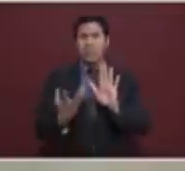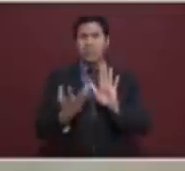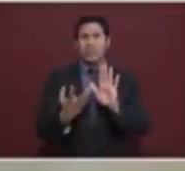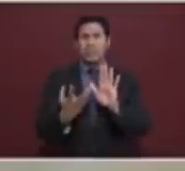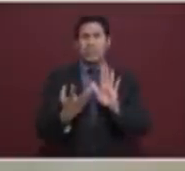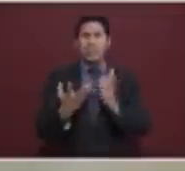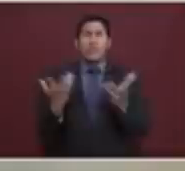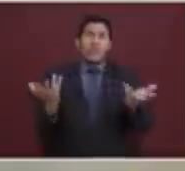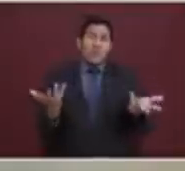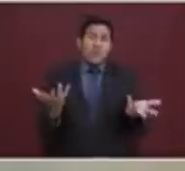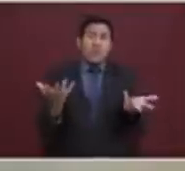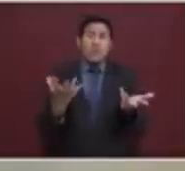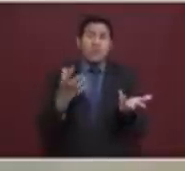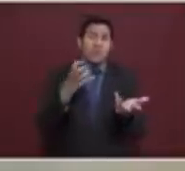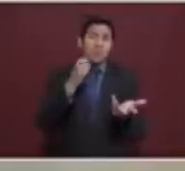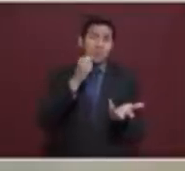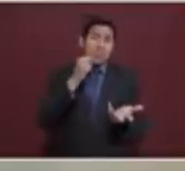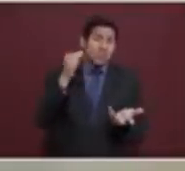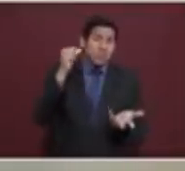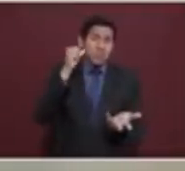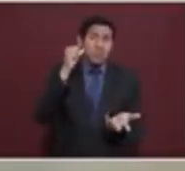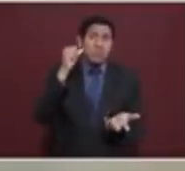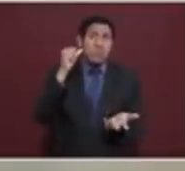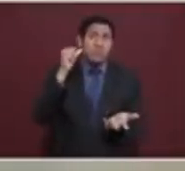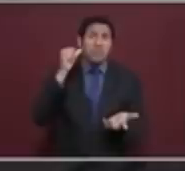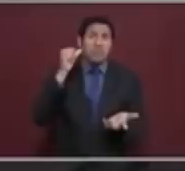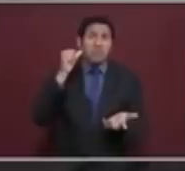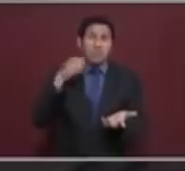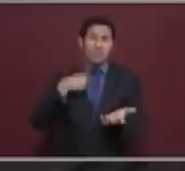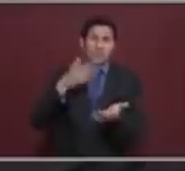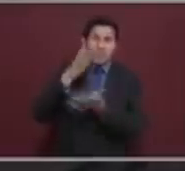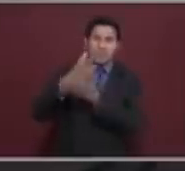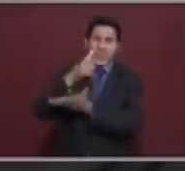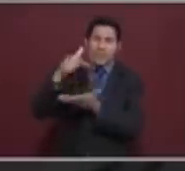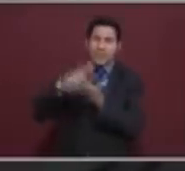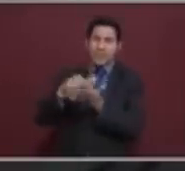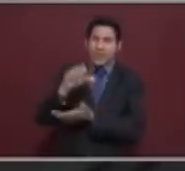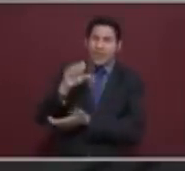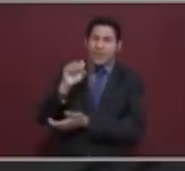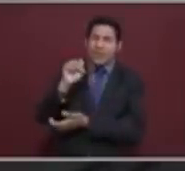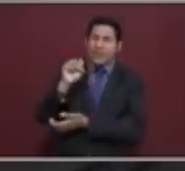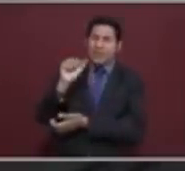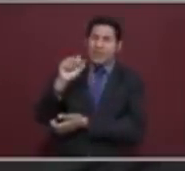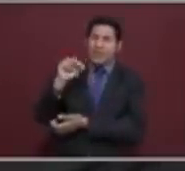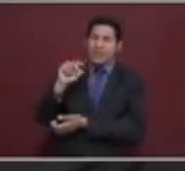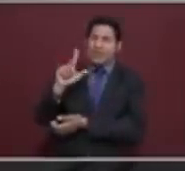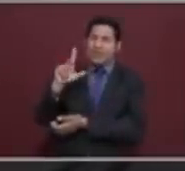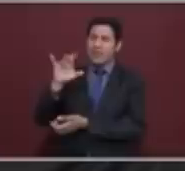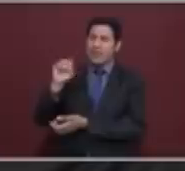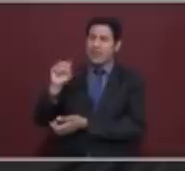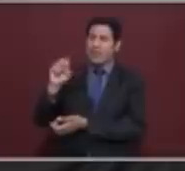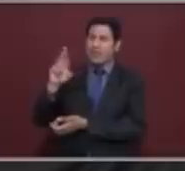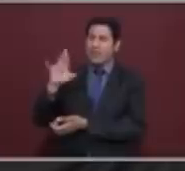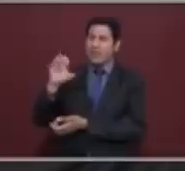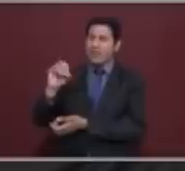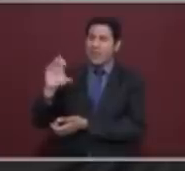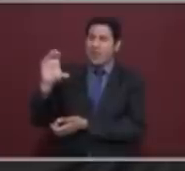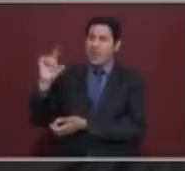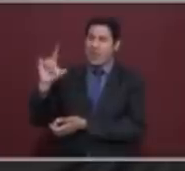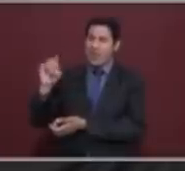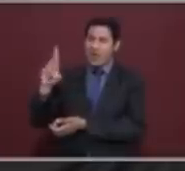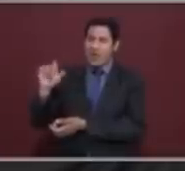ayer que fuimos a san luís río colorado y luego pasamos comer a